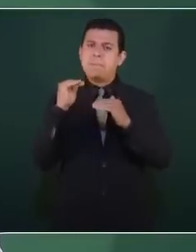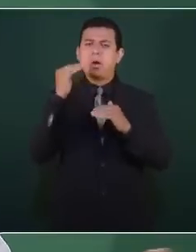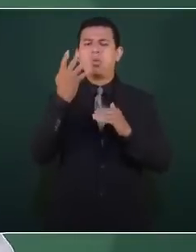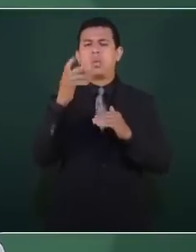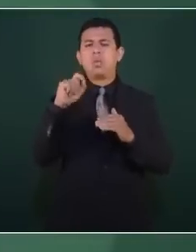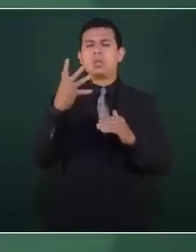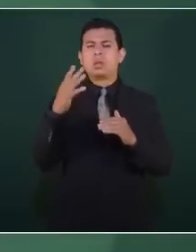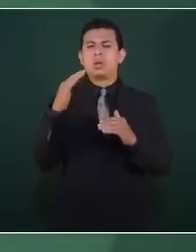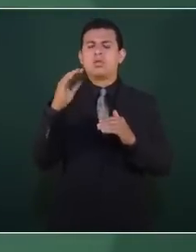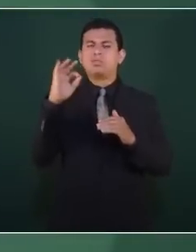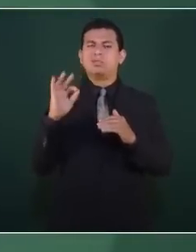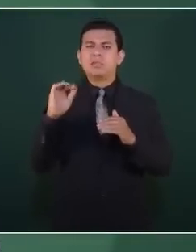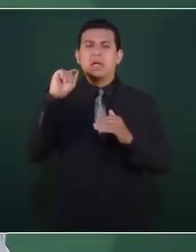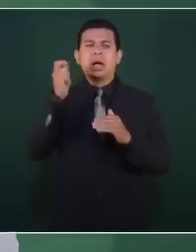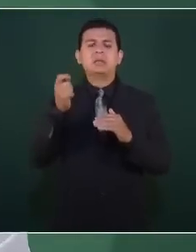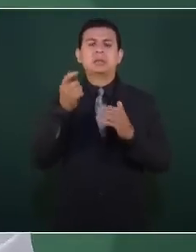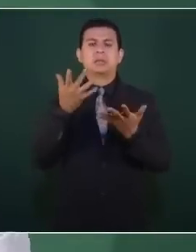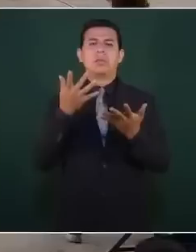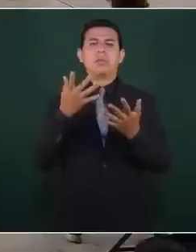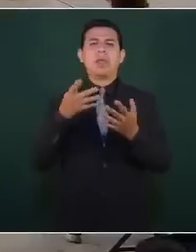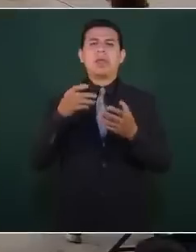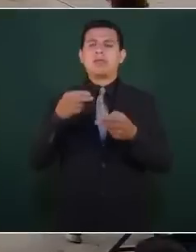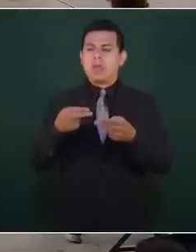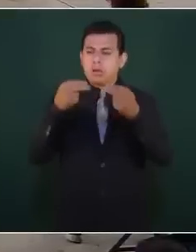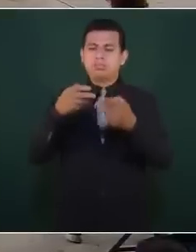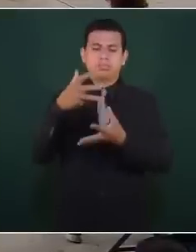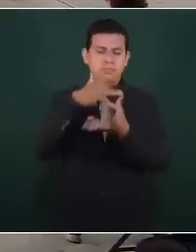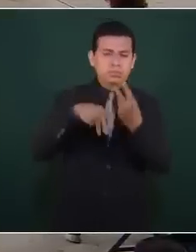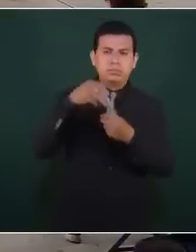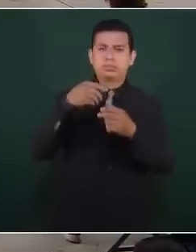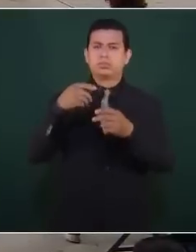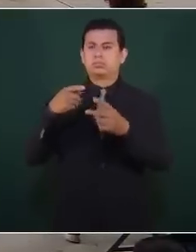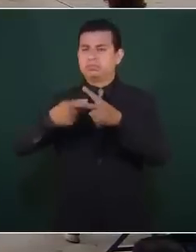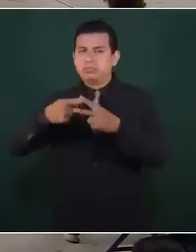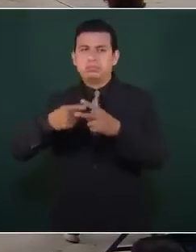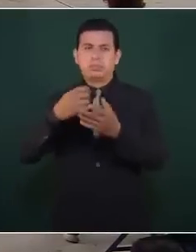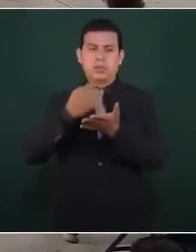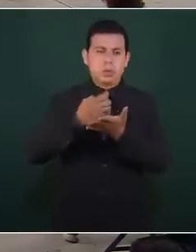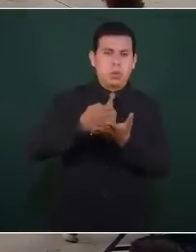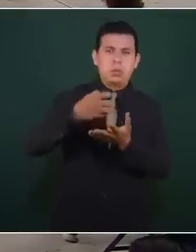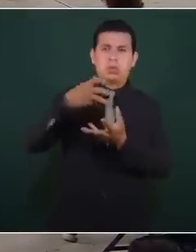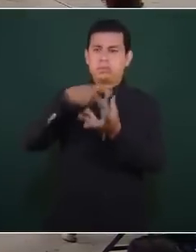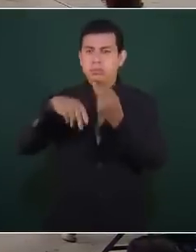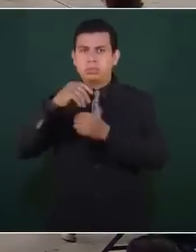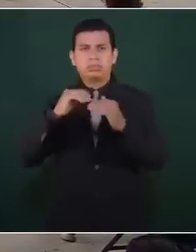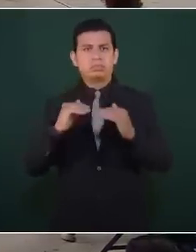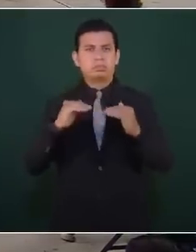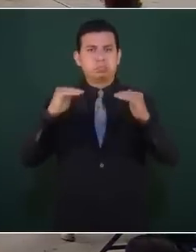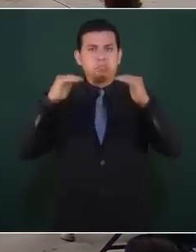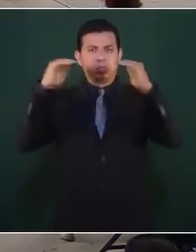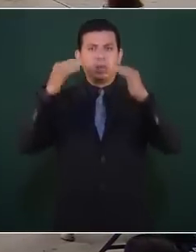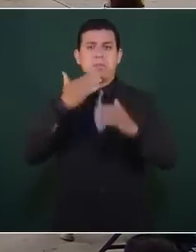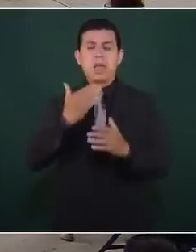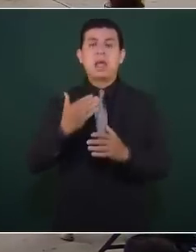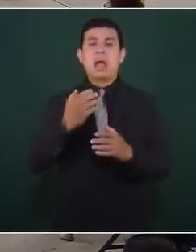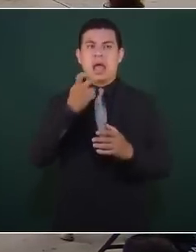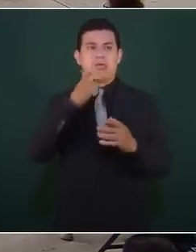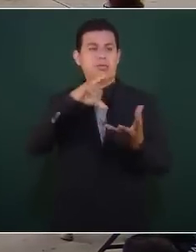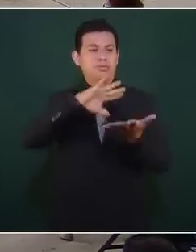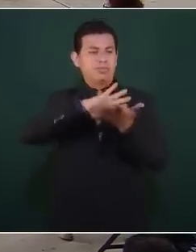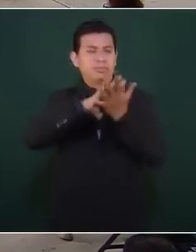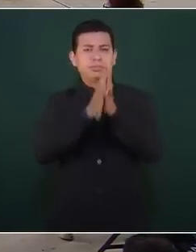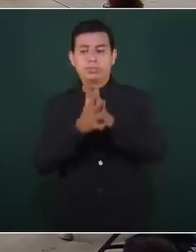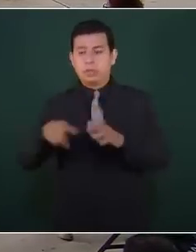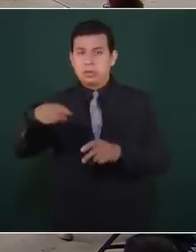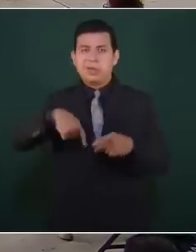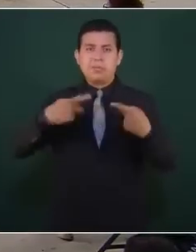4.5%. Oaxaca nunca había superado el lugar 30, señor presidente. Y esto también se ha reflejado en los índices de pobreza,